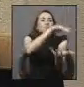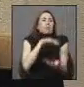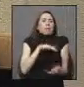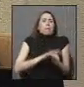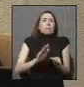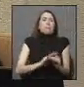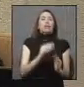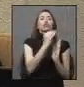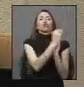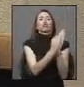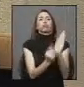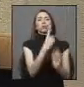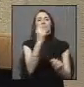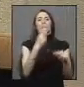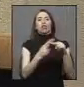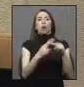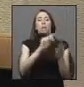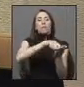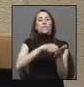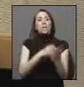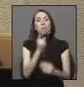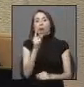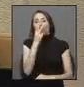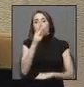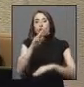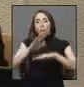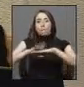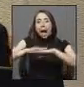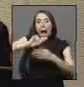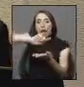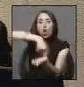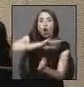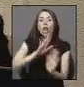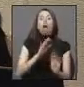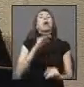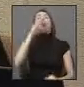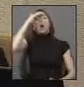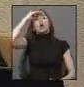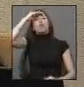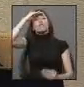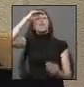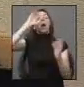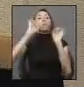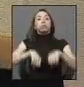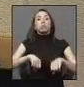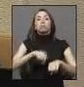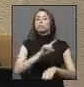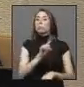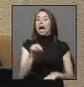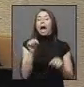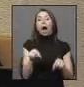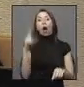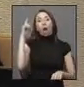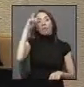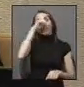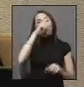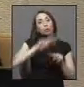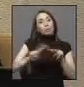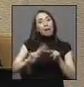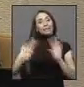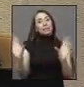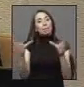100 nombres y firmas. Y por lo tanto, las dificultades de constituir partidos hoy día,